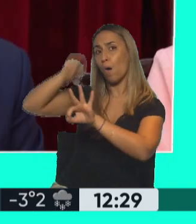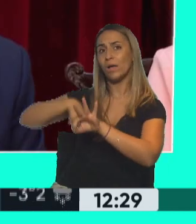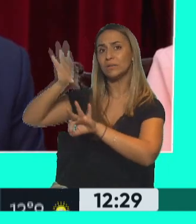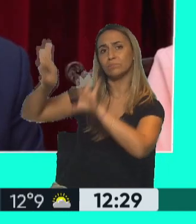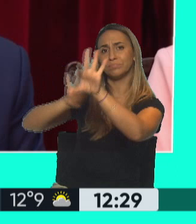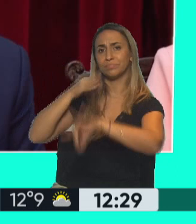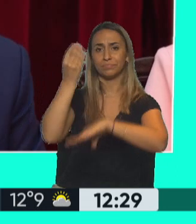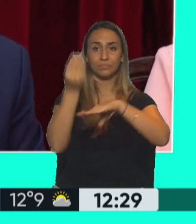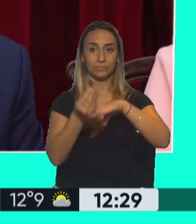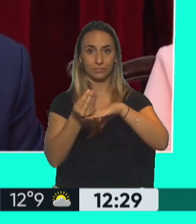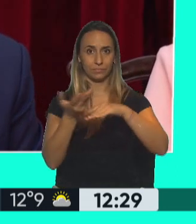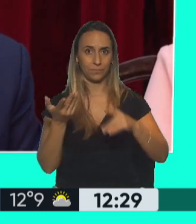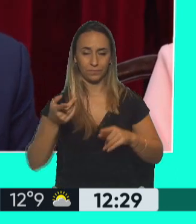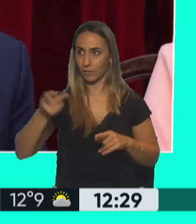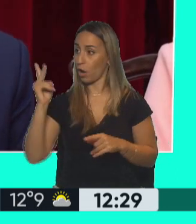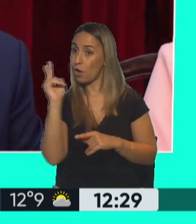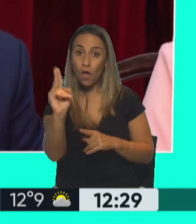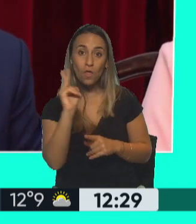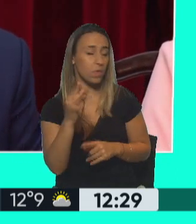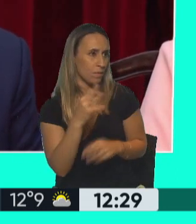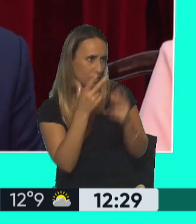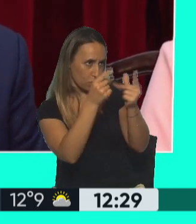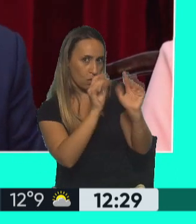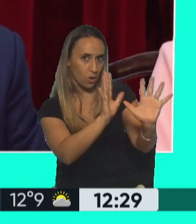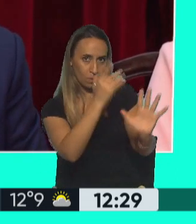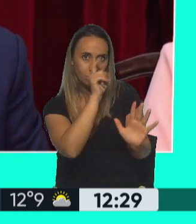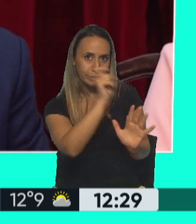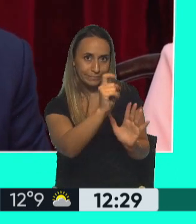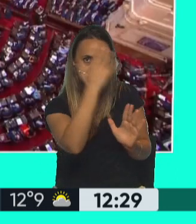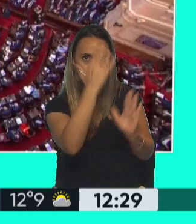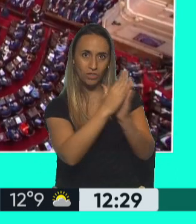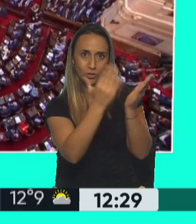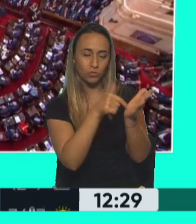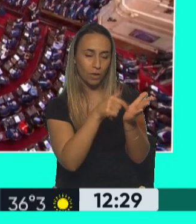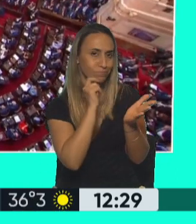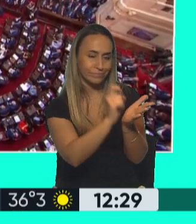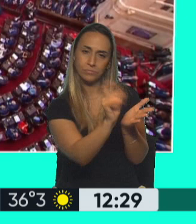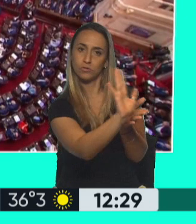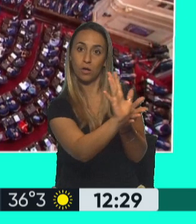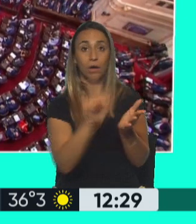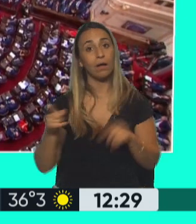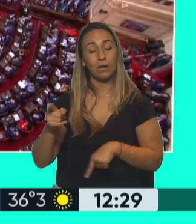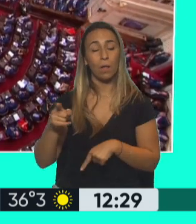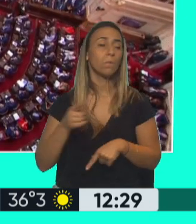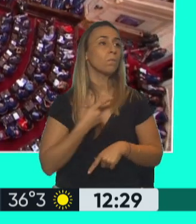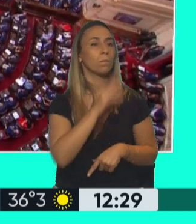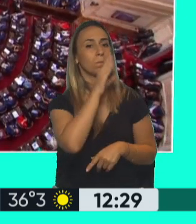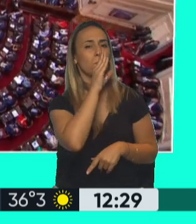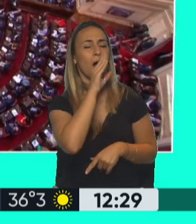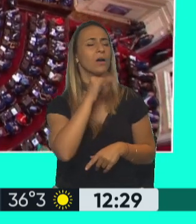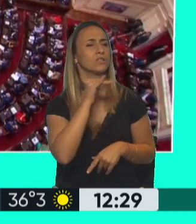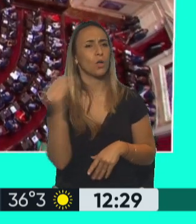van a ocupar ese cargo. Y ellos 2 lo aceptaron y luego, por supuesto, vino el trámite parlamentario y fue el Senado el que lo nombró, ¿no? ¿no?